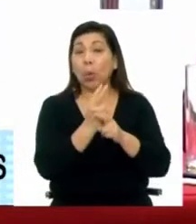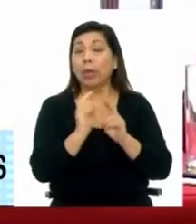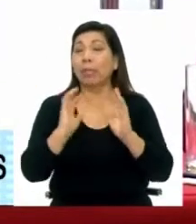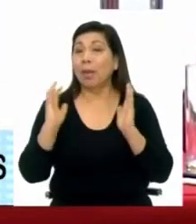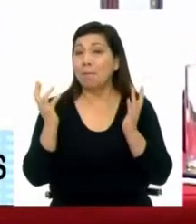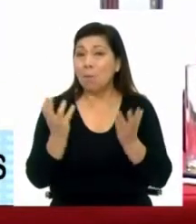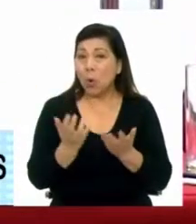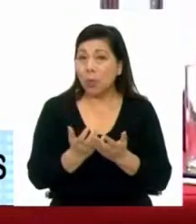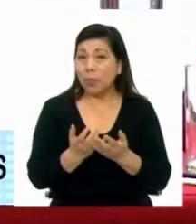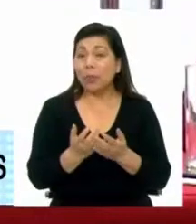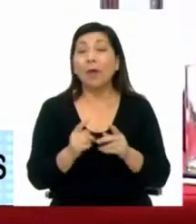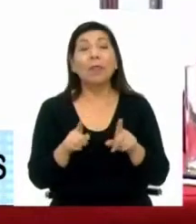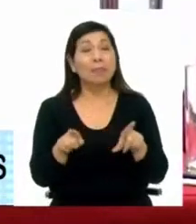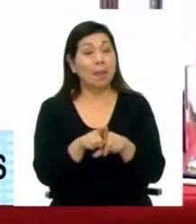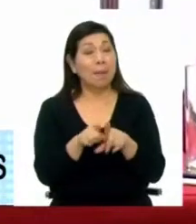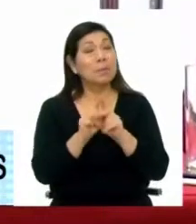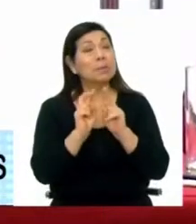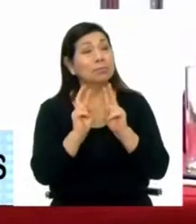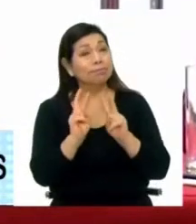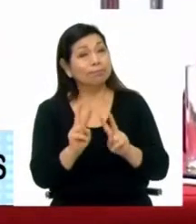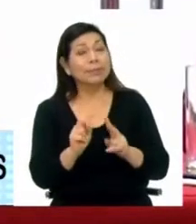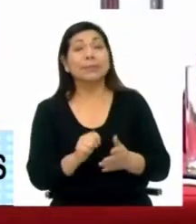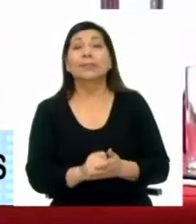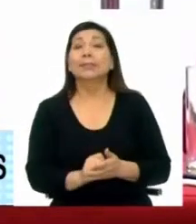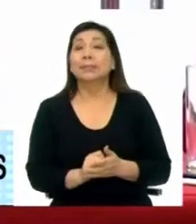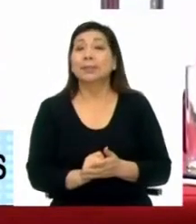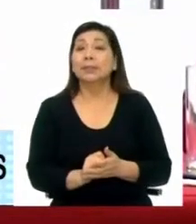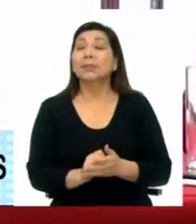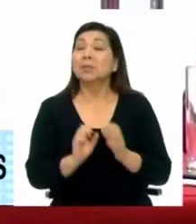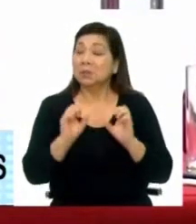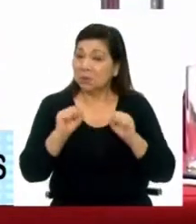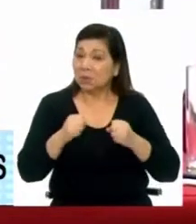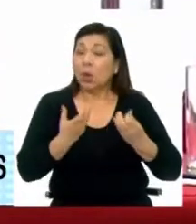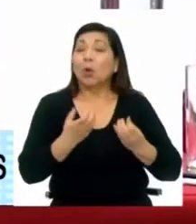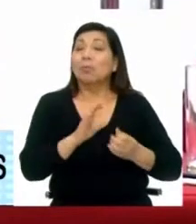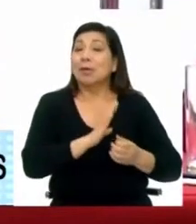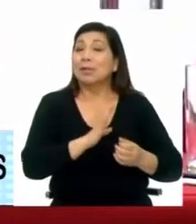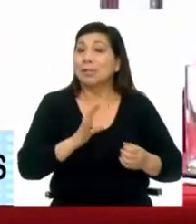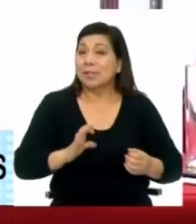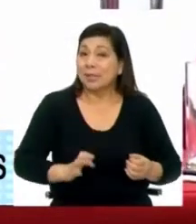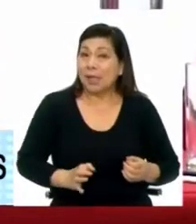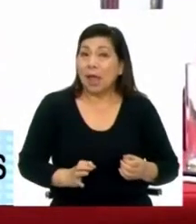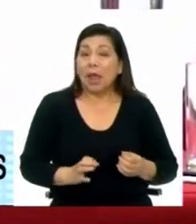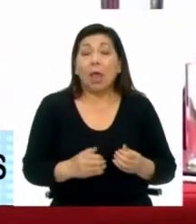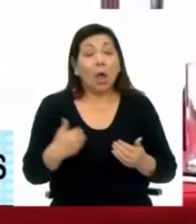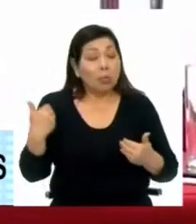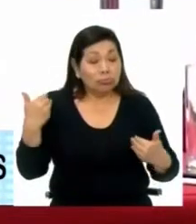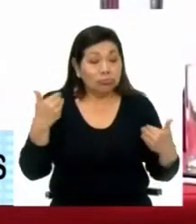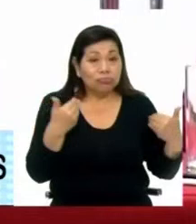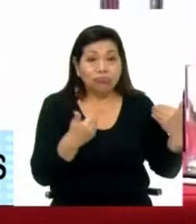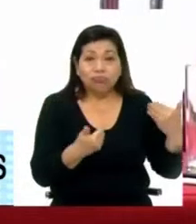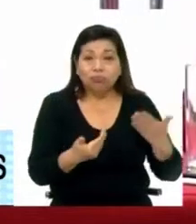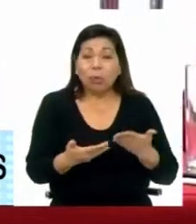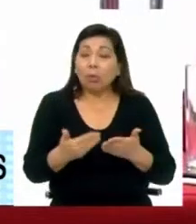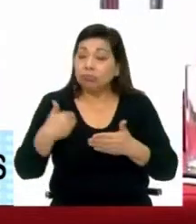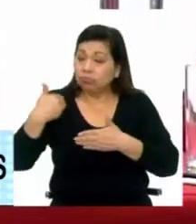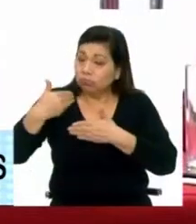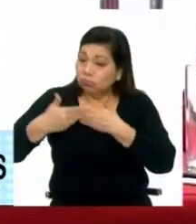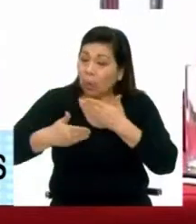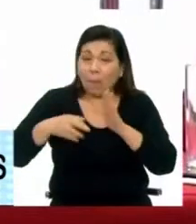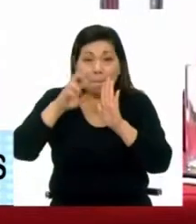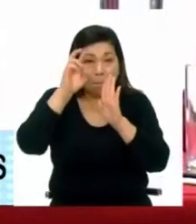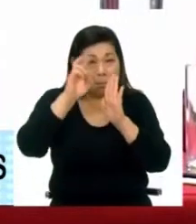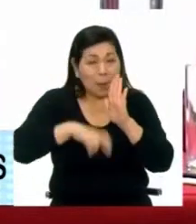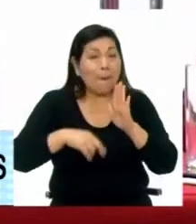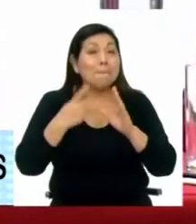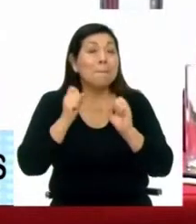planeta. También se está viendo la posibilidad como Estado de contribuir a generar todo un